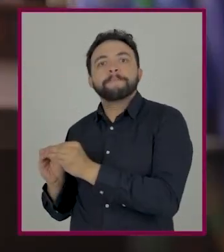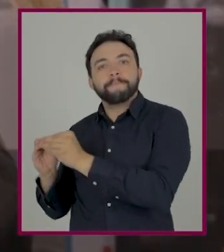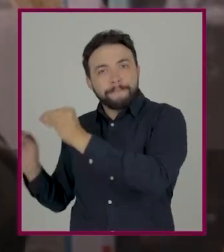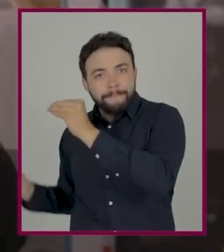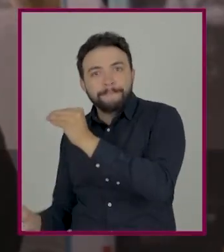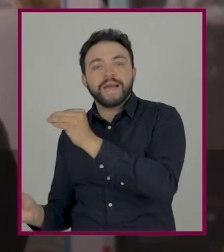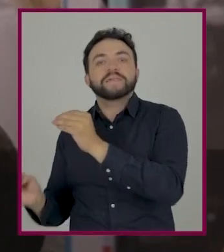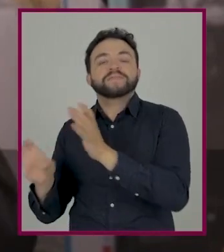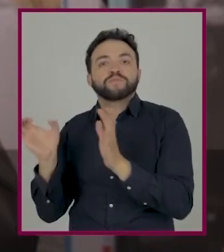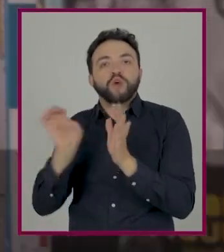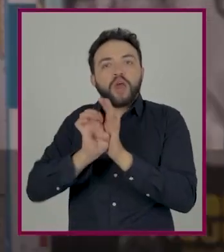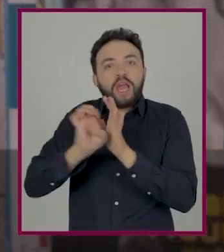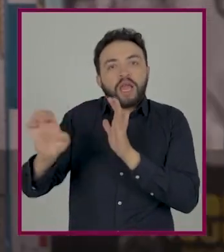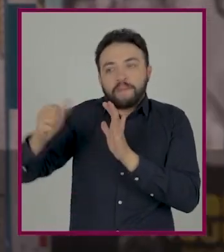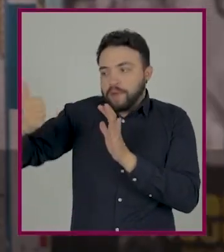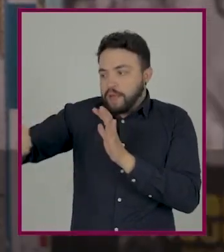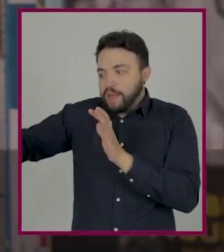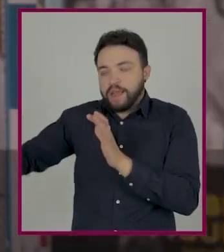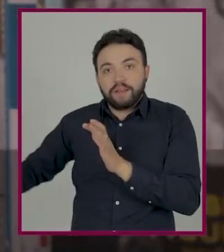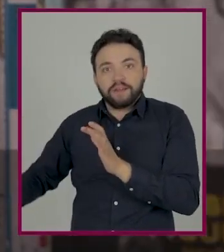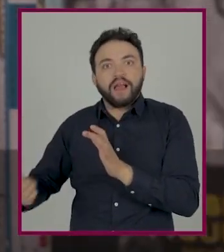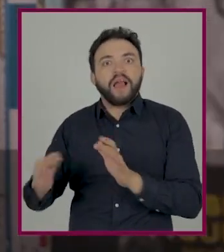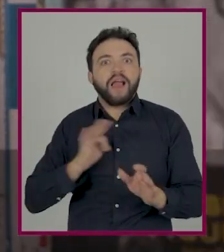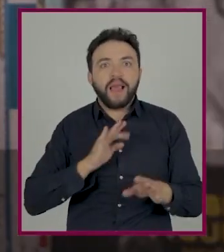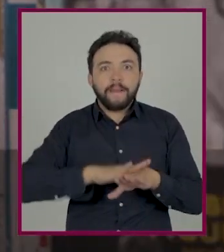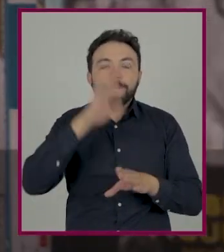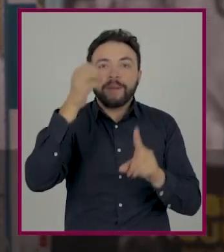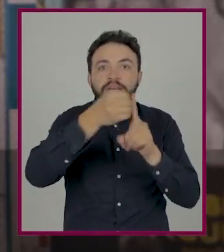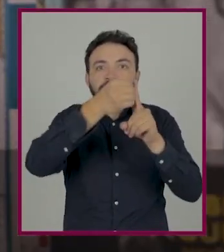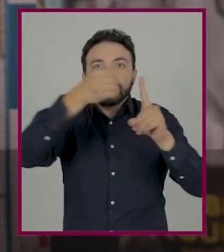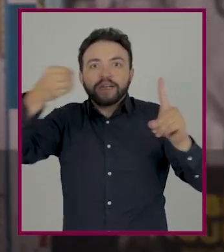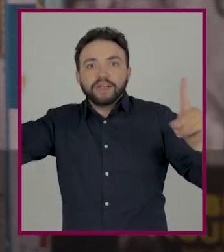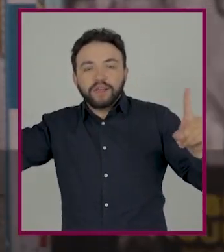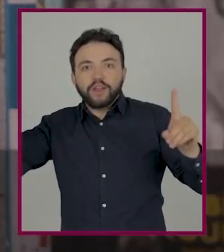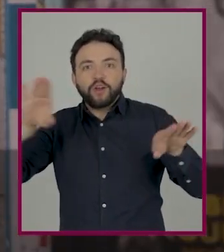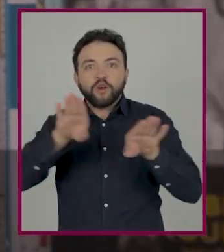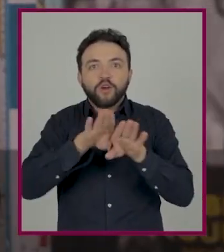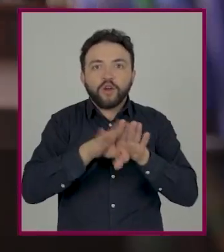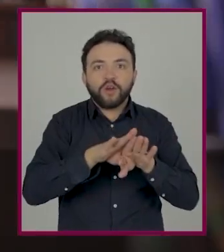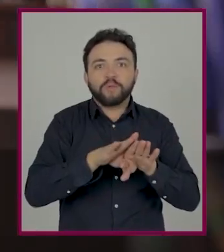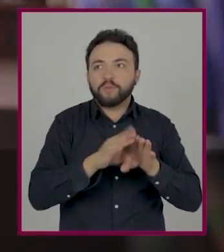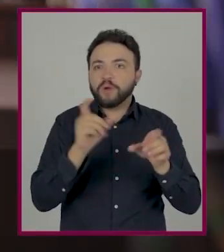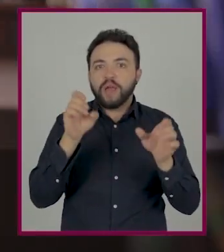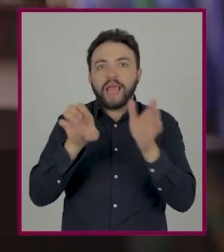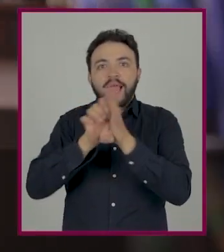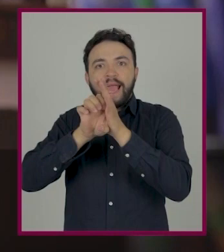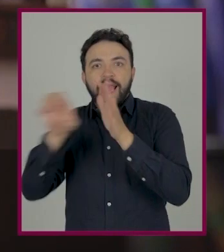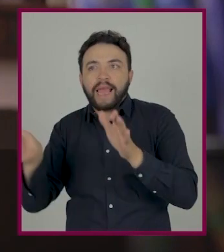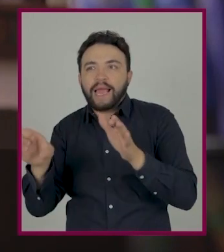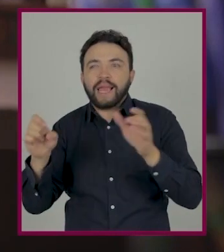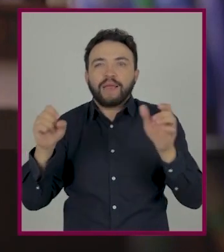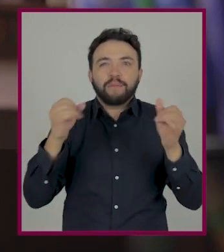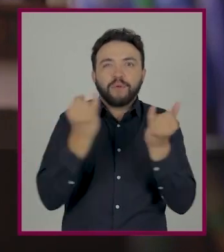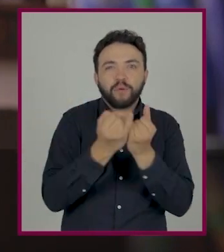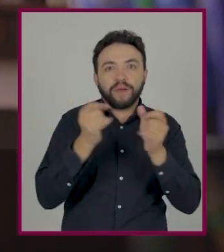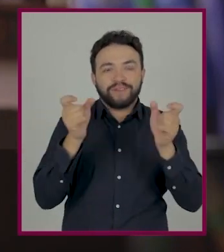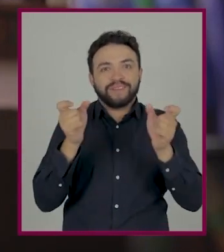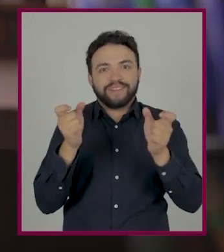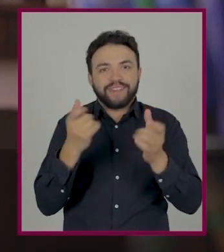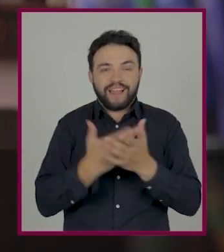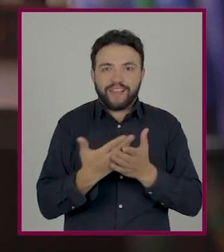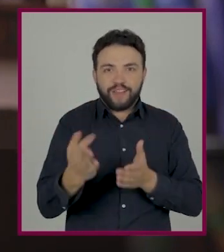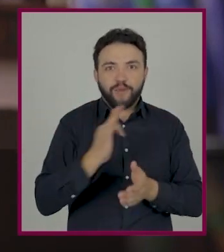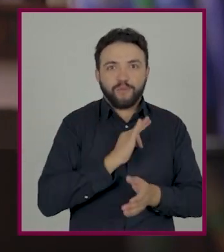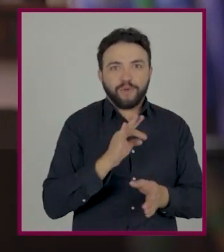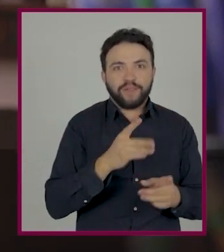cada uno. ¡Claro! Así ya tendría bien organizado todo por secciones y ejemplos. Ya ves, ahora que ya sabes puedes hacer